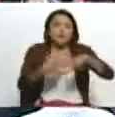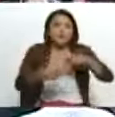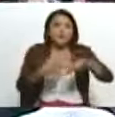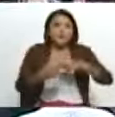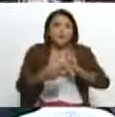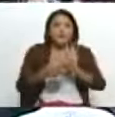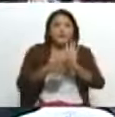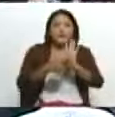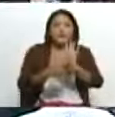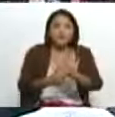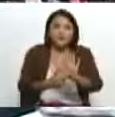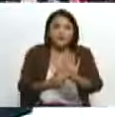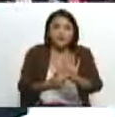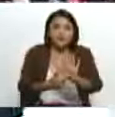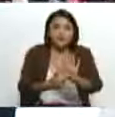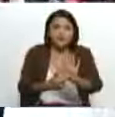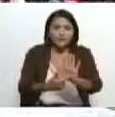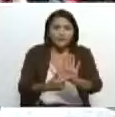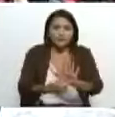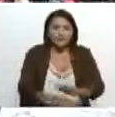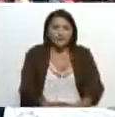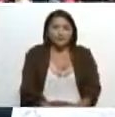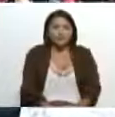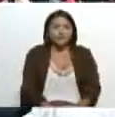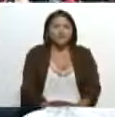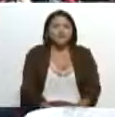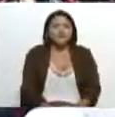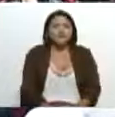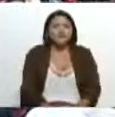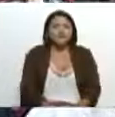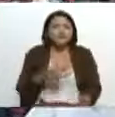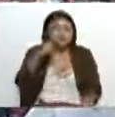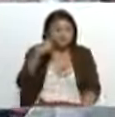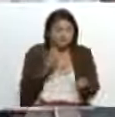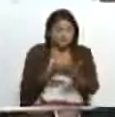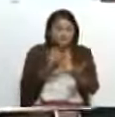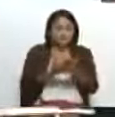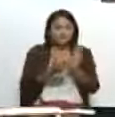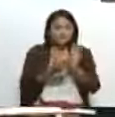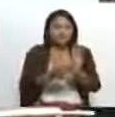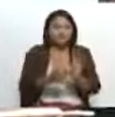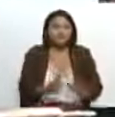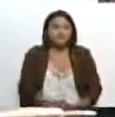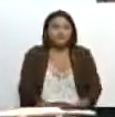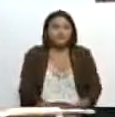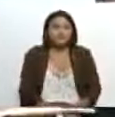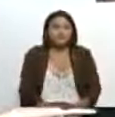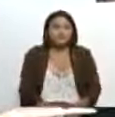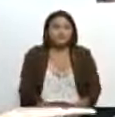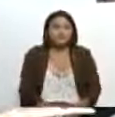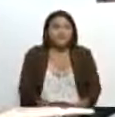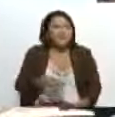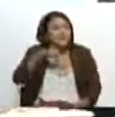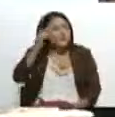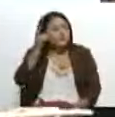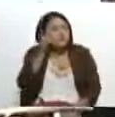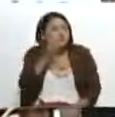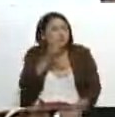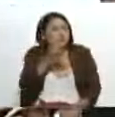la fibra y también vamos a ver cómo se pinta de tricolor esta